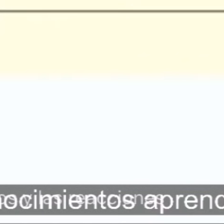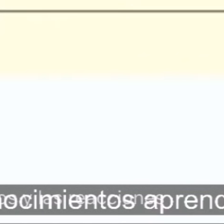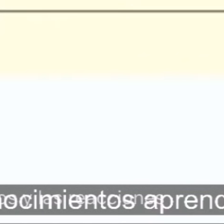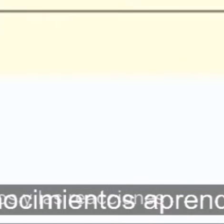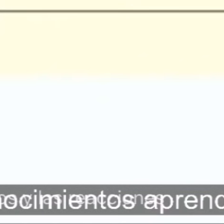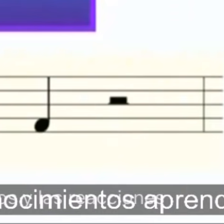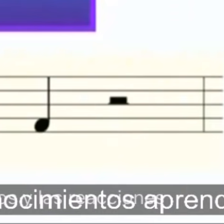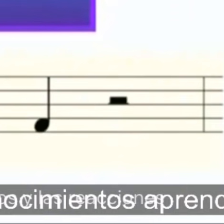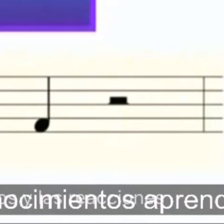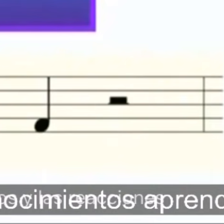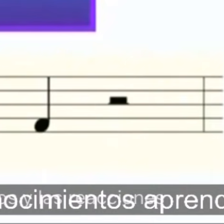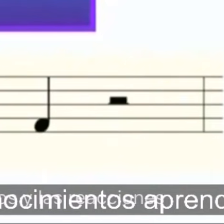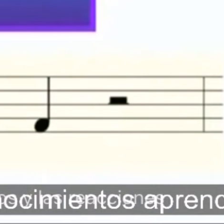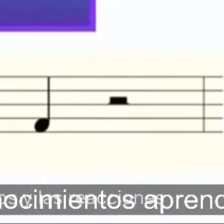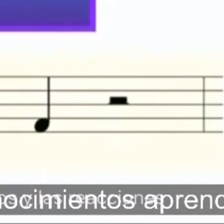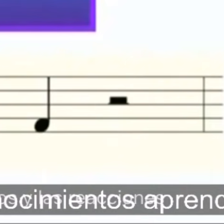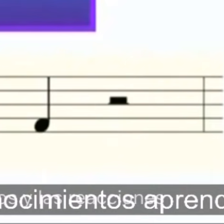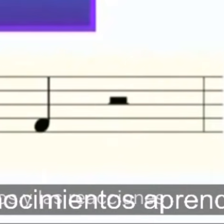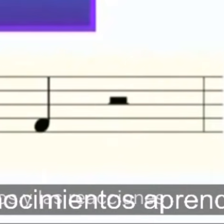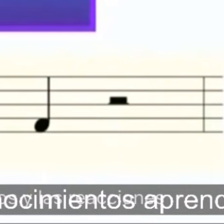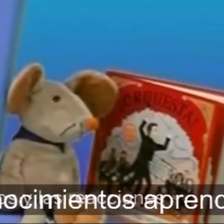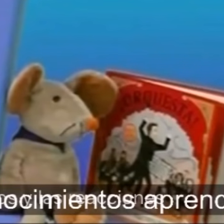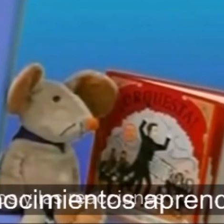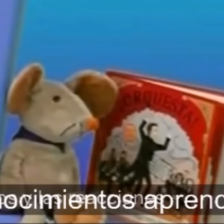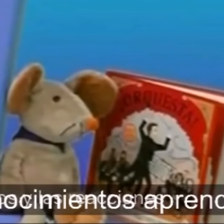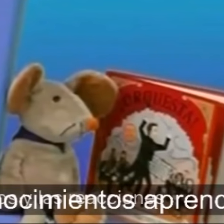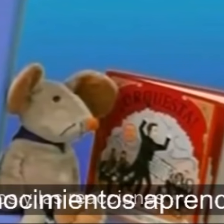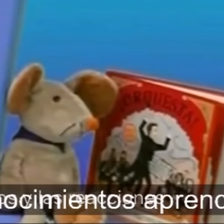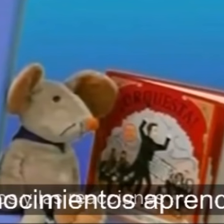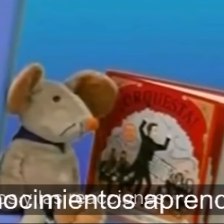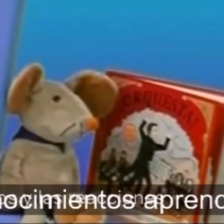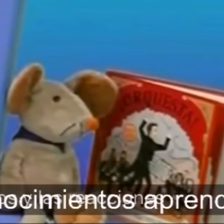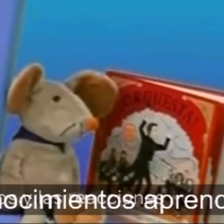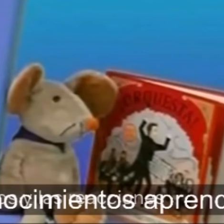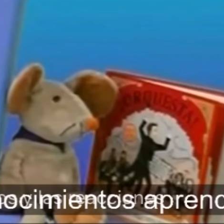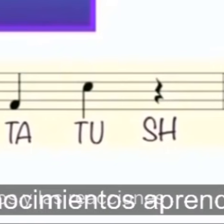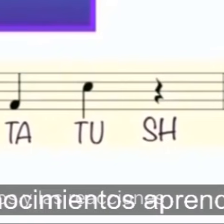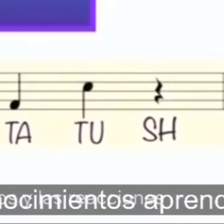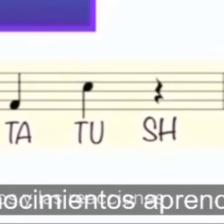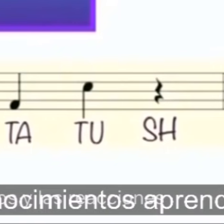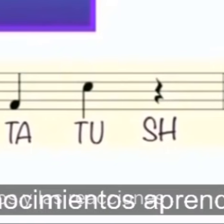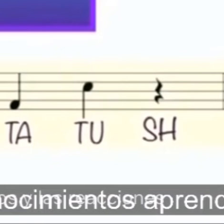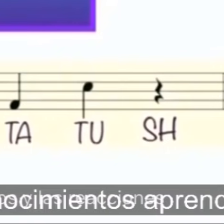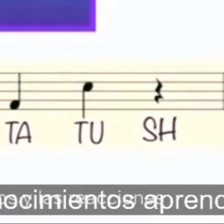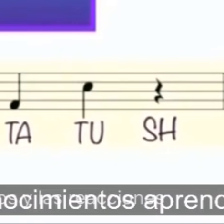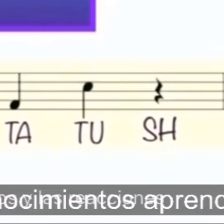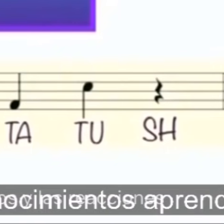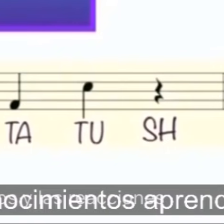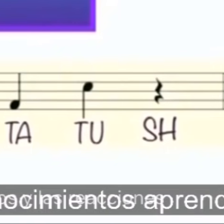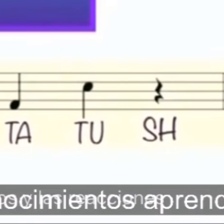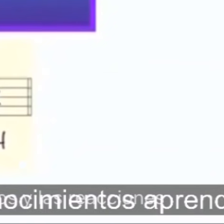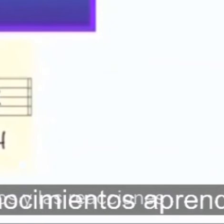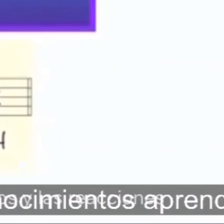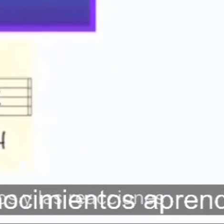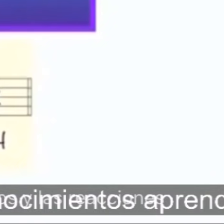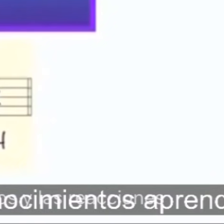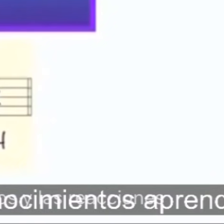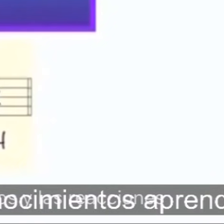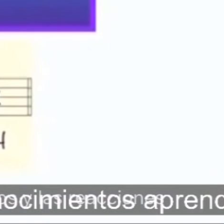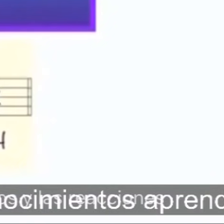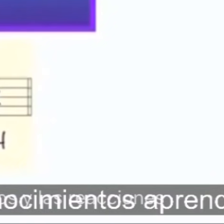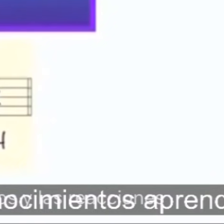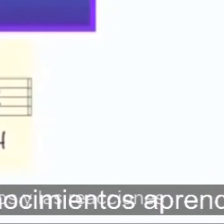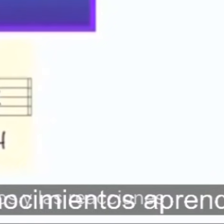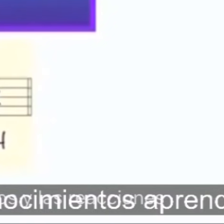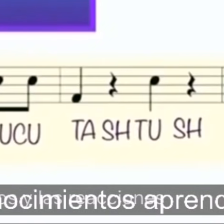piernas y la de arriba con las palmas. La segunda parte es, ahora digamos ta y tú. Si son corcheas, digamos taca. La